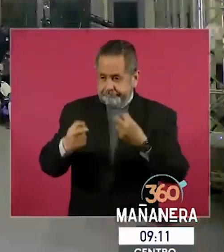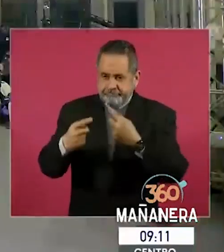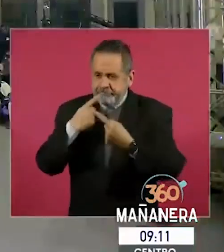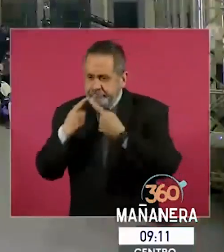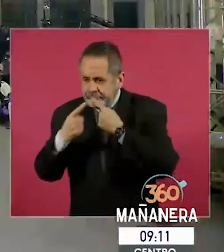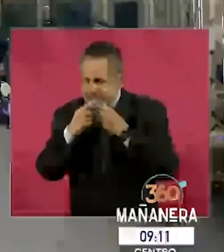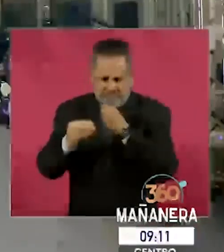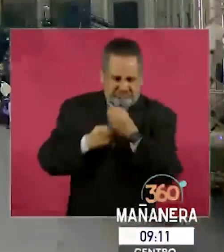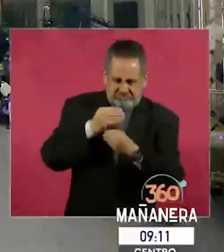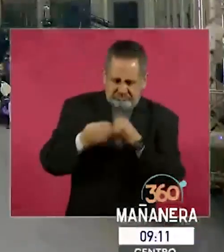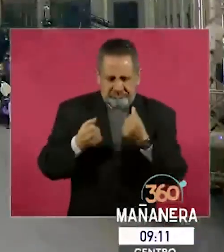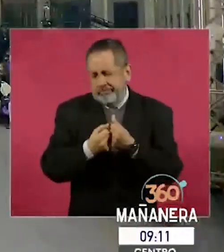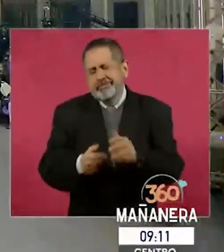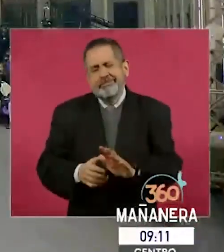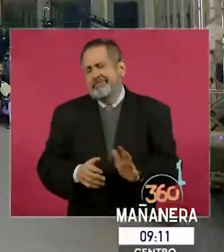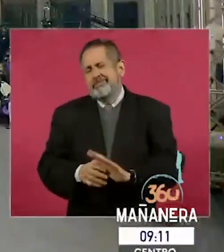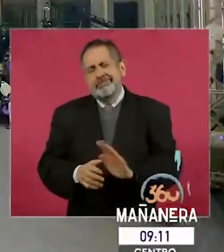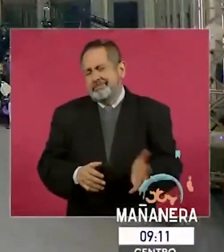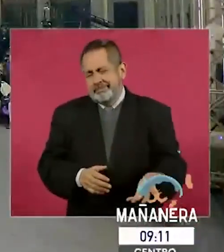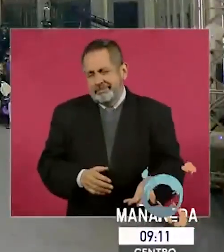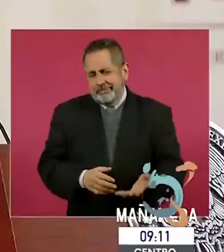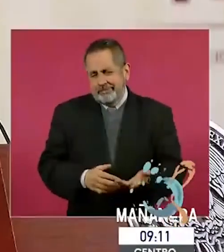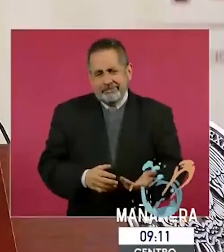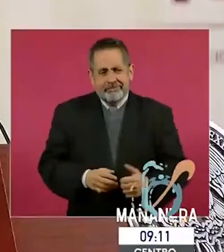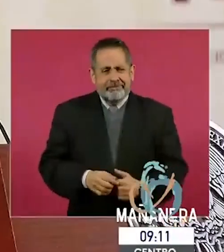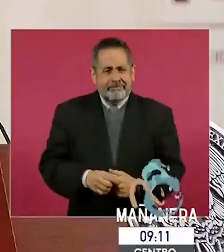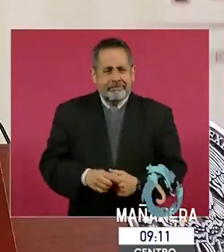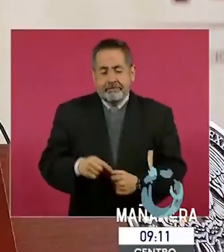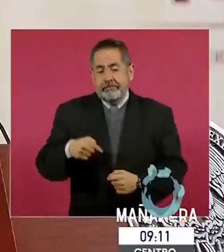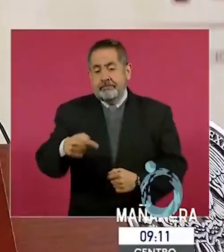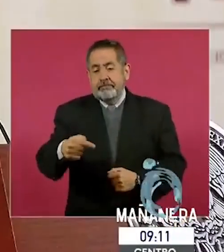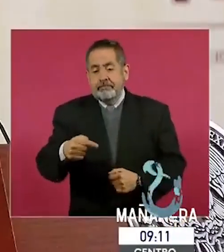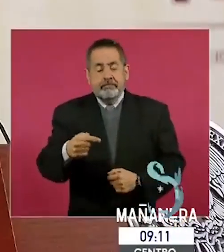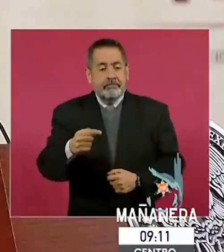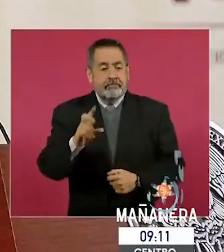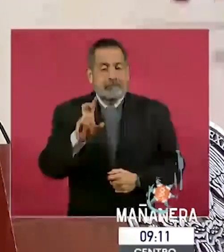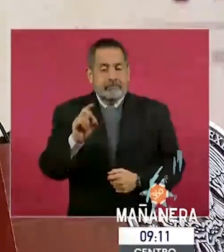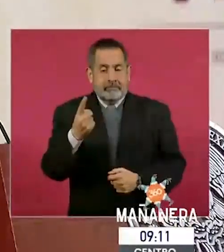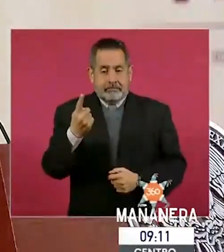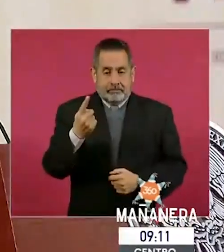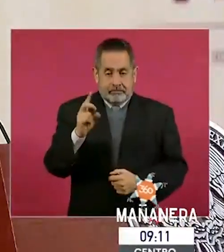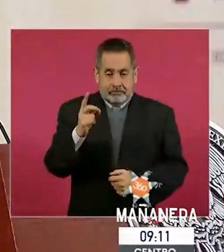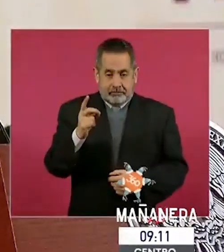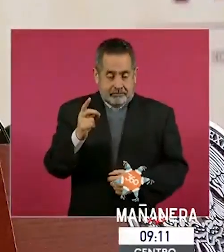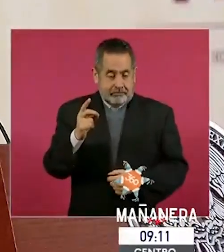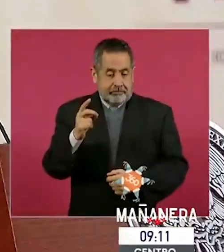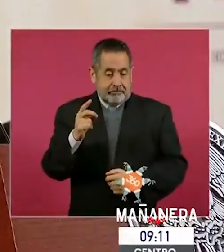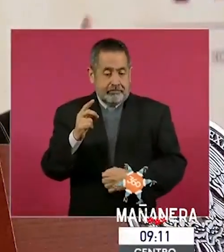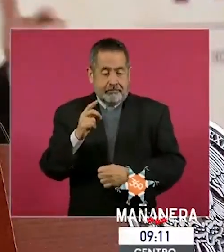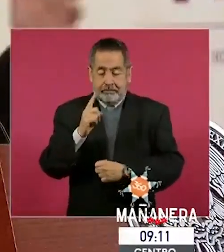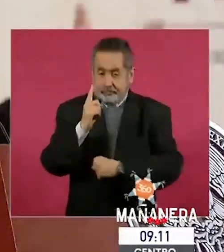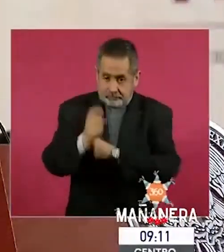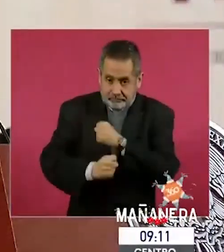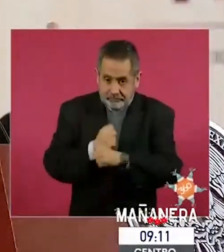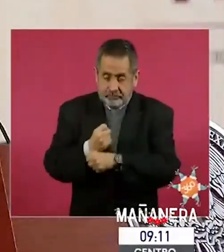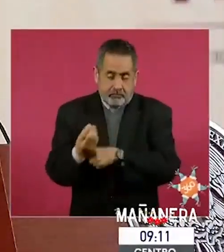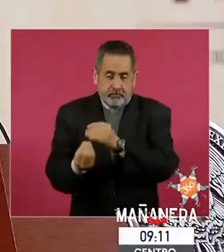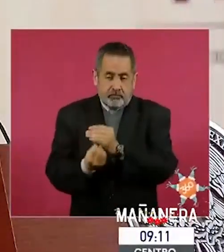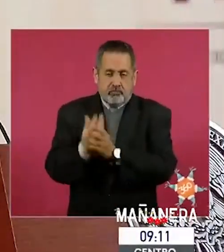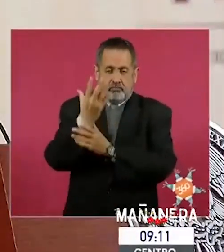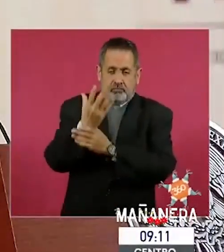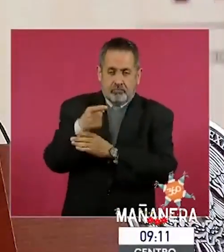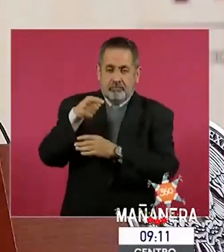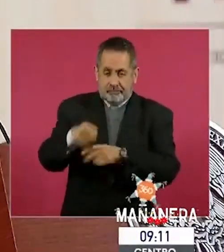Ahora la cena de fin de año que se reúne la familia y que empiezan las discusiones, no hablemos de